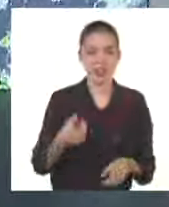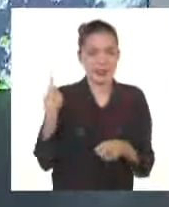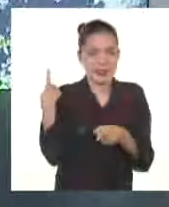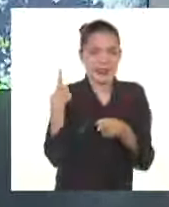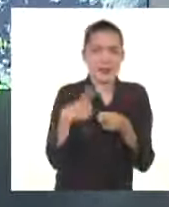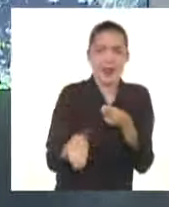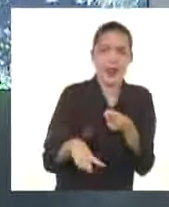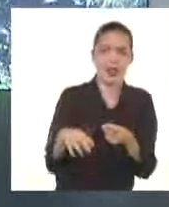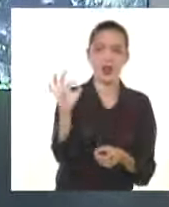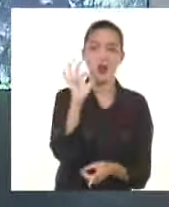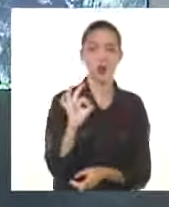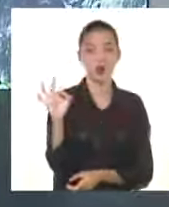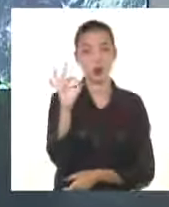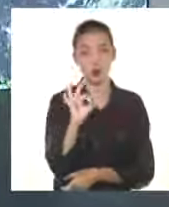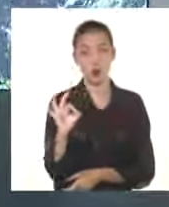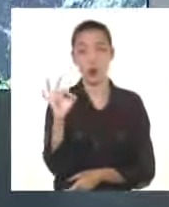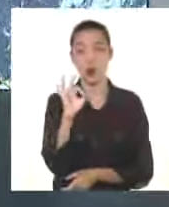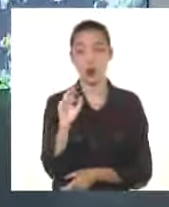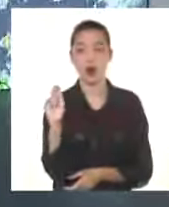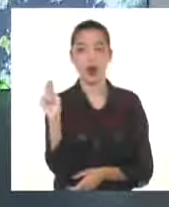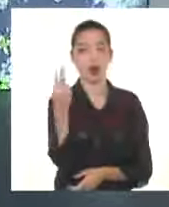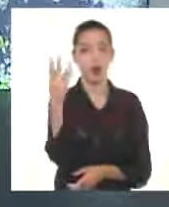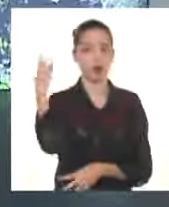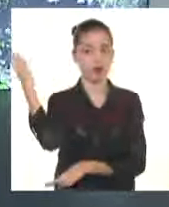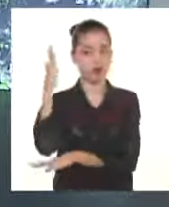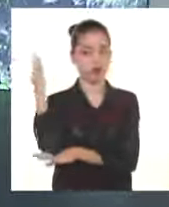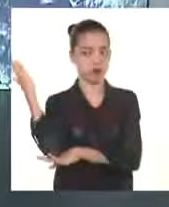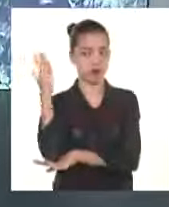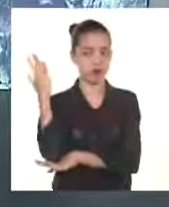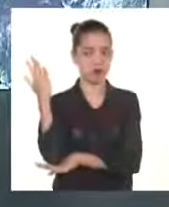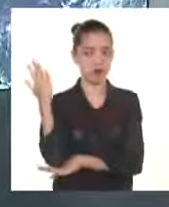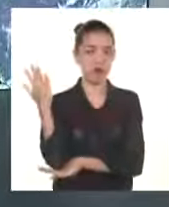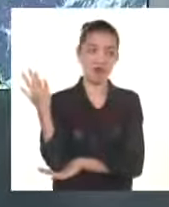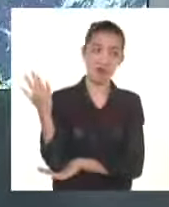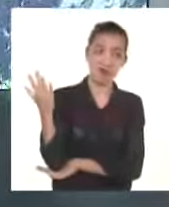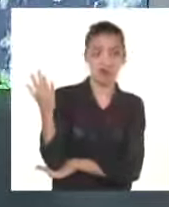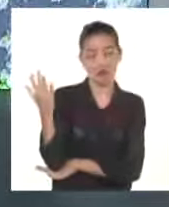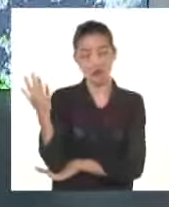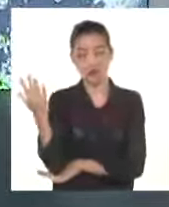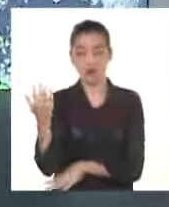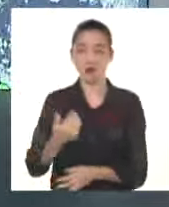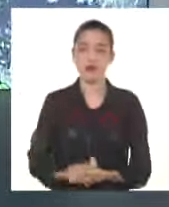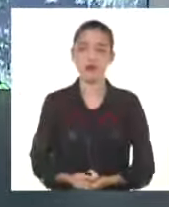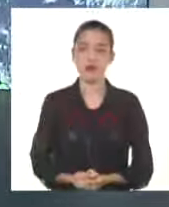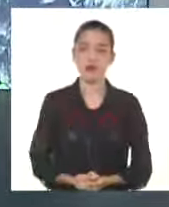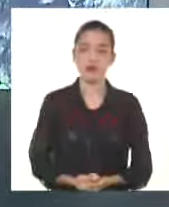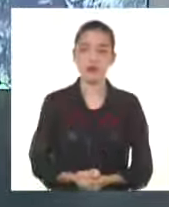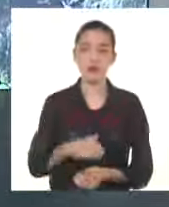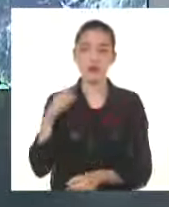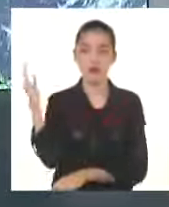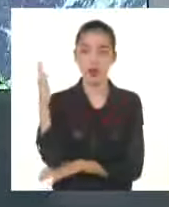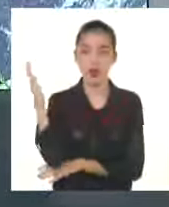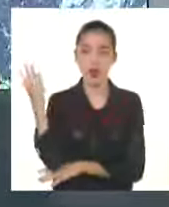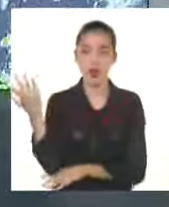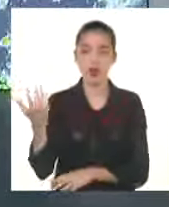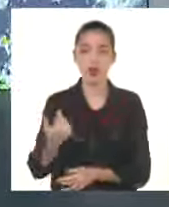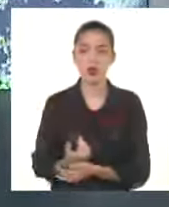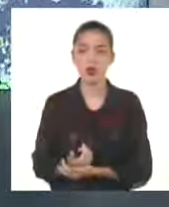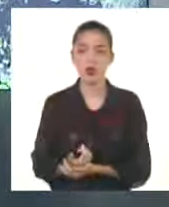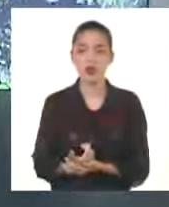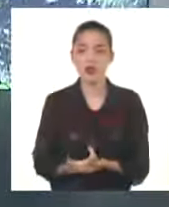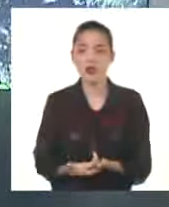sistemas en la zona del Caribe, pues estos dos huracanes han establecido un récord, ya que han sido desde 1966 hasta la fecha los que